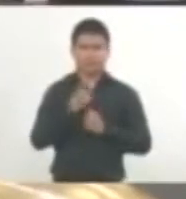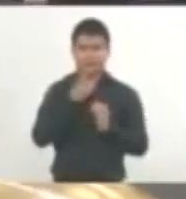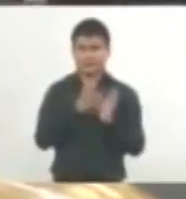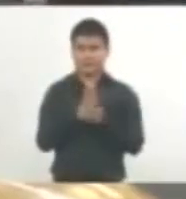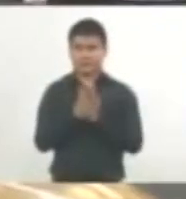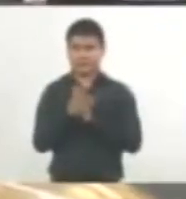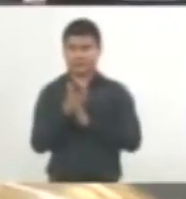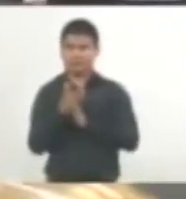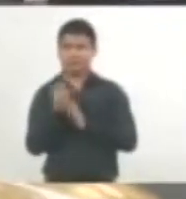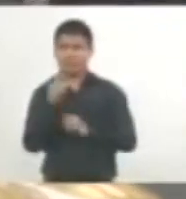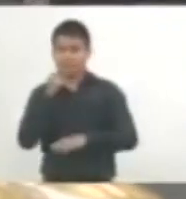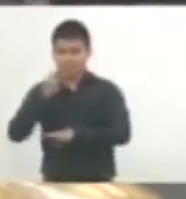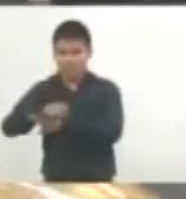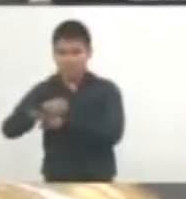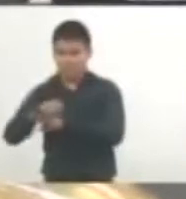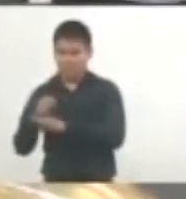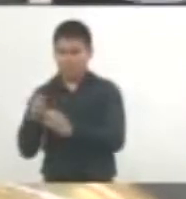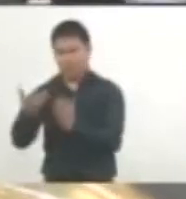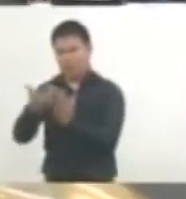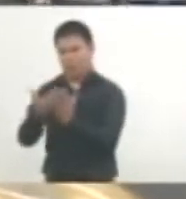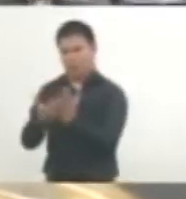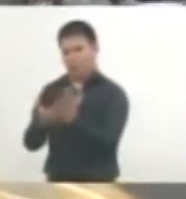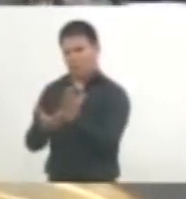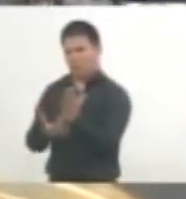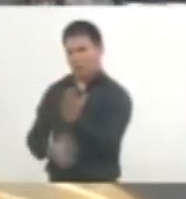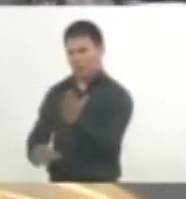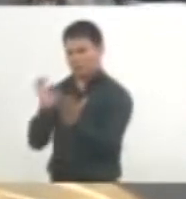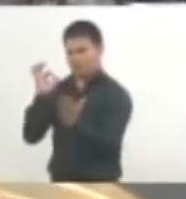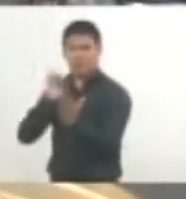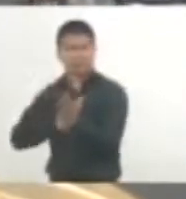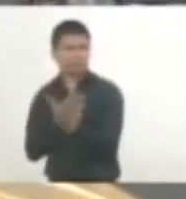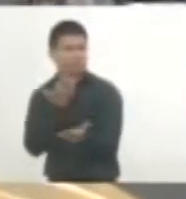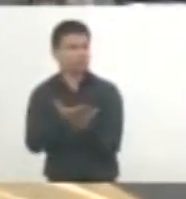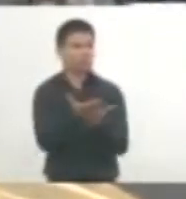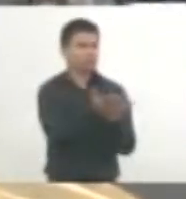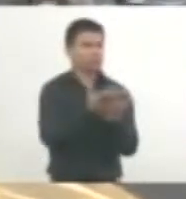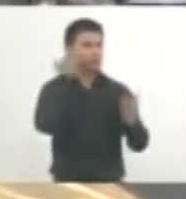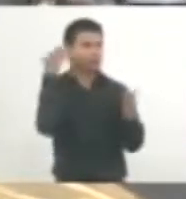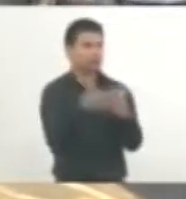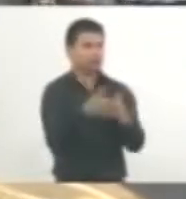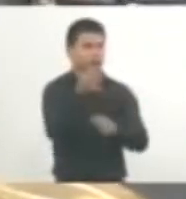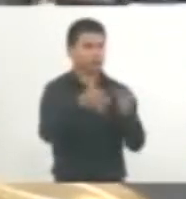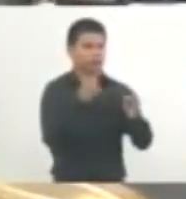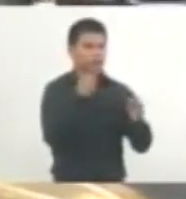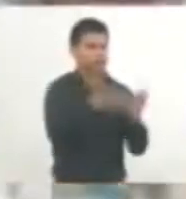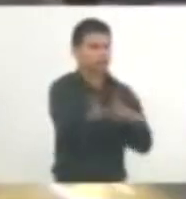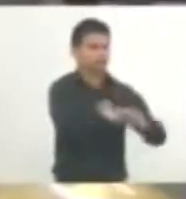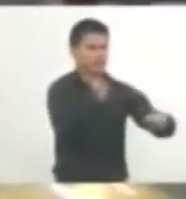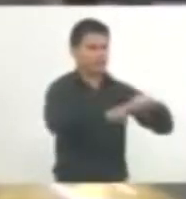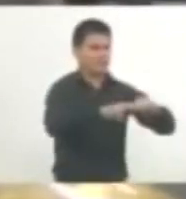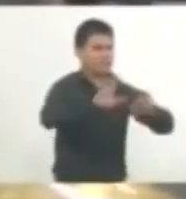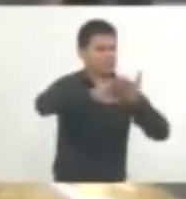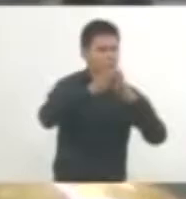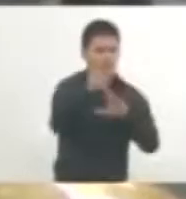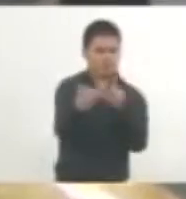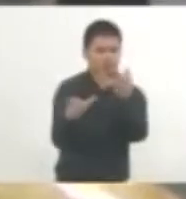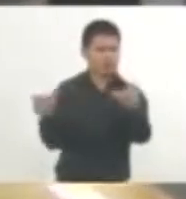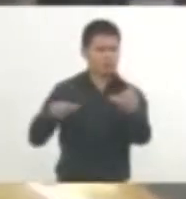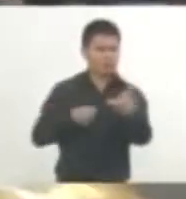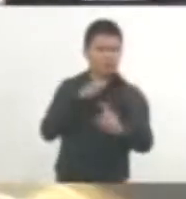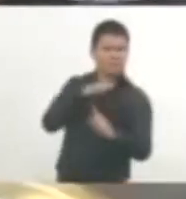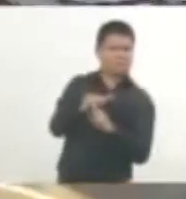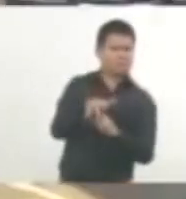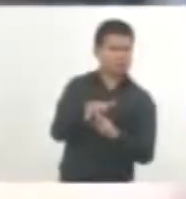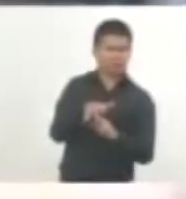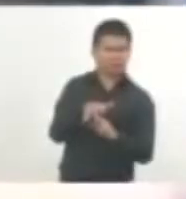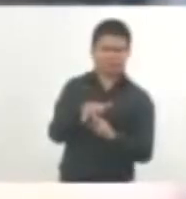bien argumentadas, en donde se puede demostrar en la demanda que existen unos efectos dañinos contra la ciudadanía, el juez administrativo tiene que